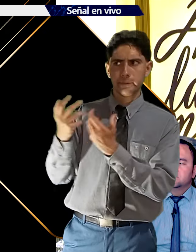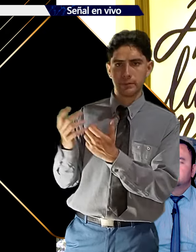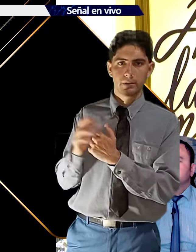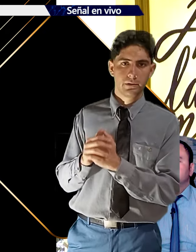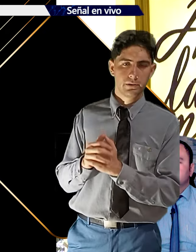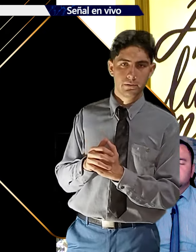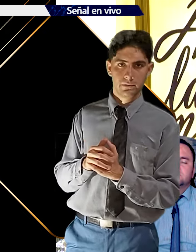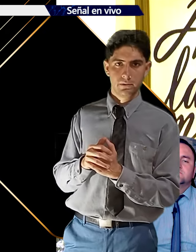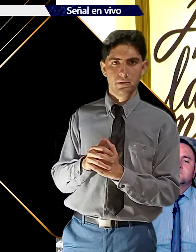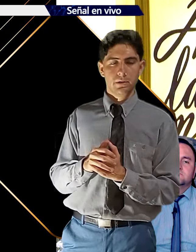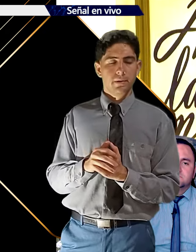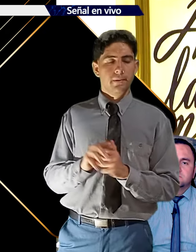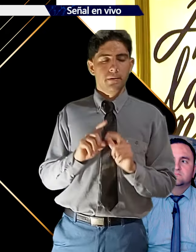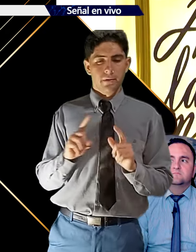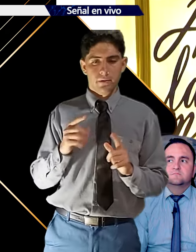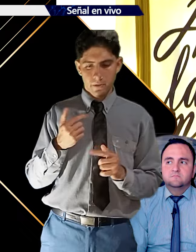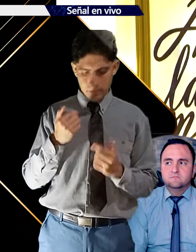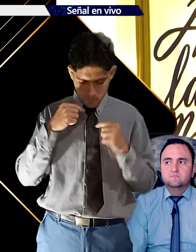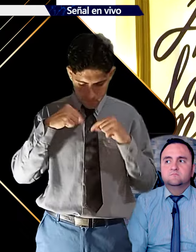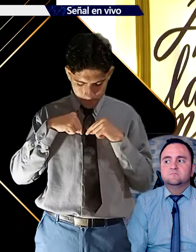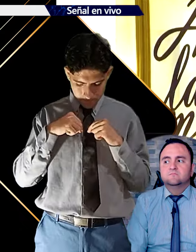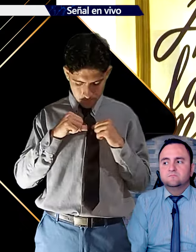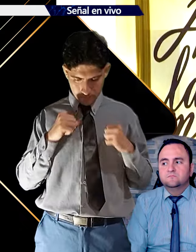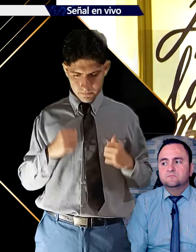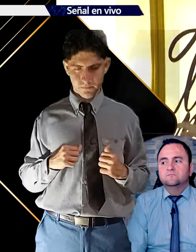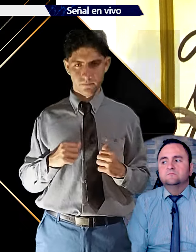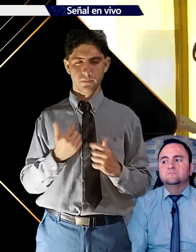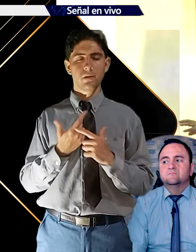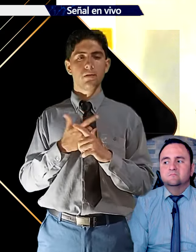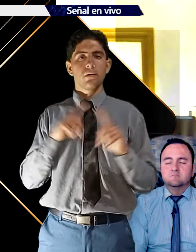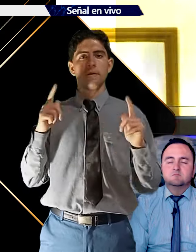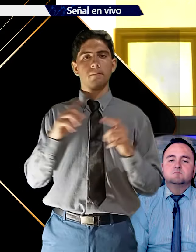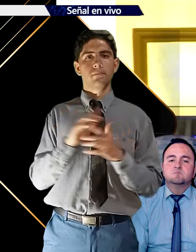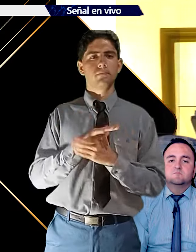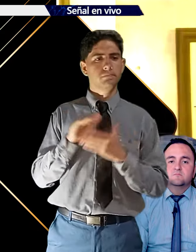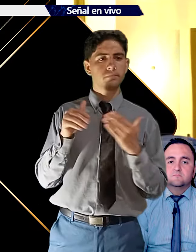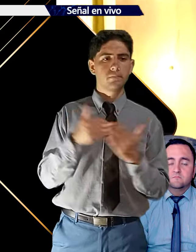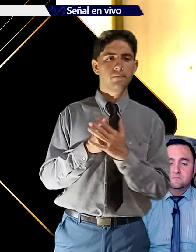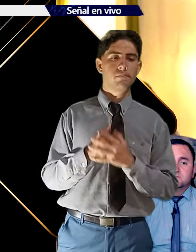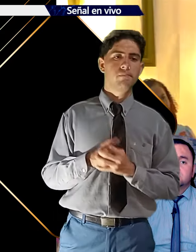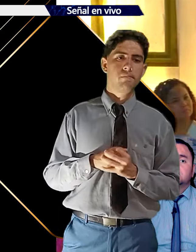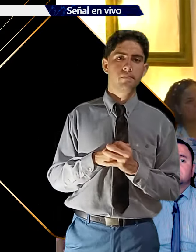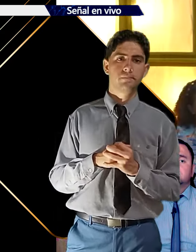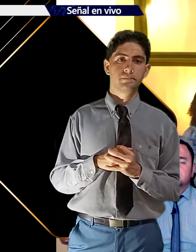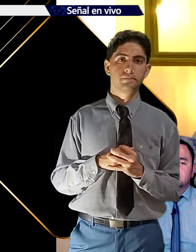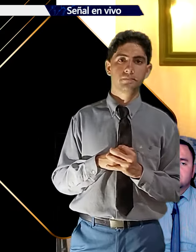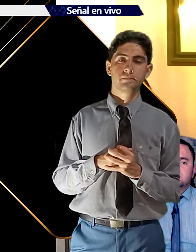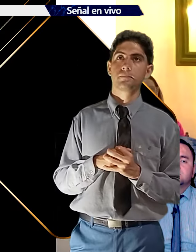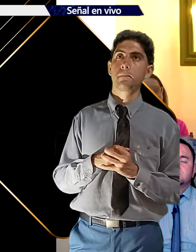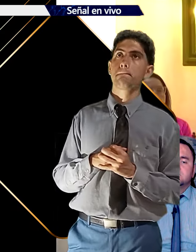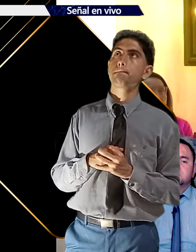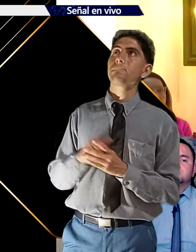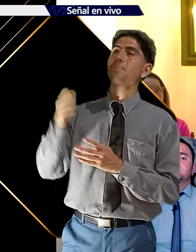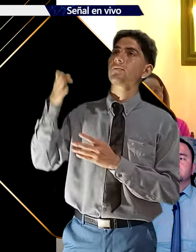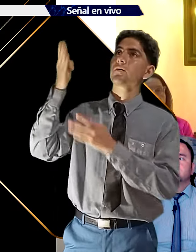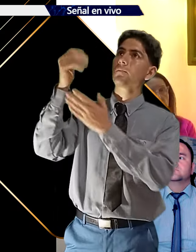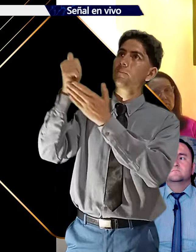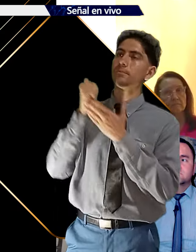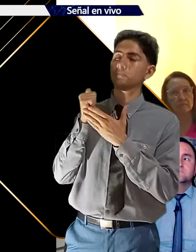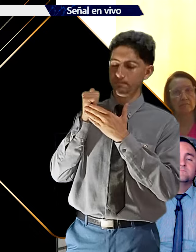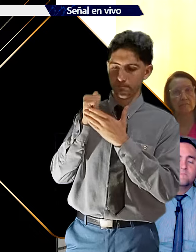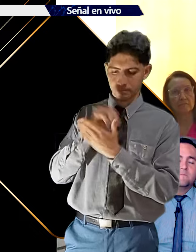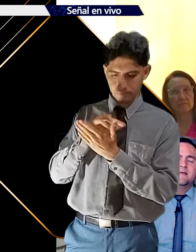entonces Dios me dijo, para que tú puedas predicar qué restauración, para que tú puedas predicar qué es liberación, hay cositas en tu vida que te tengo que liberar. Listo,